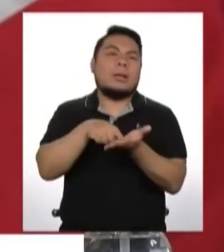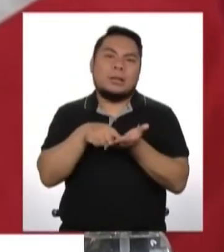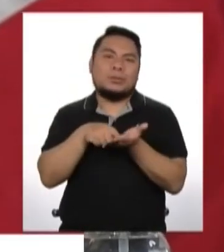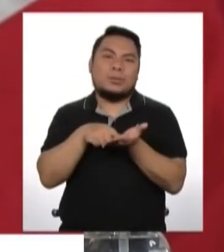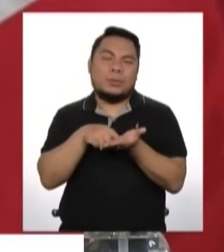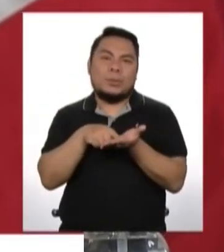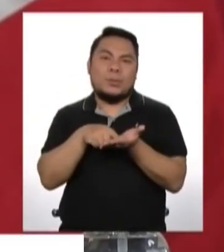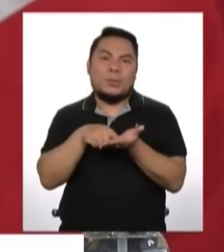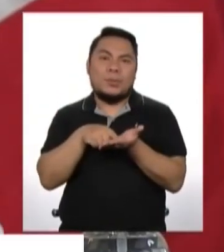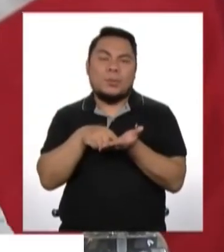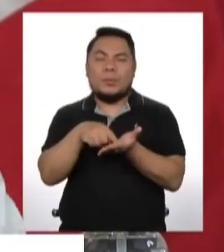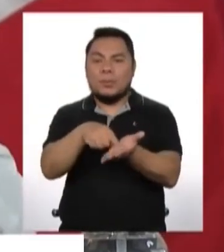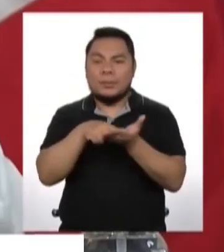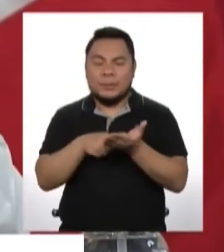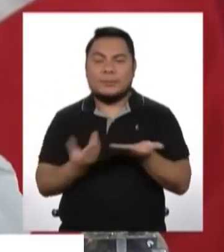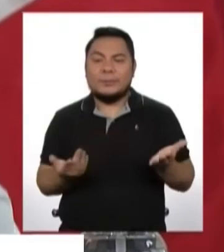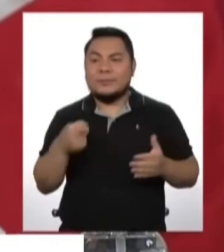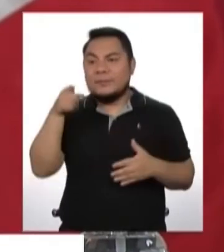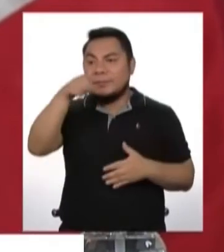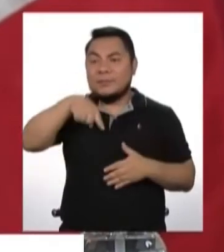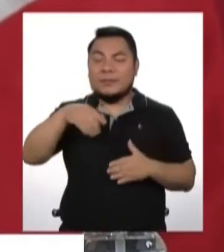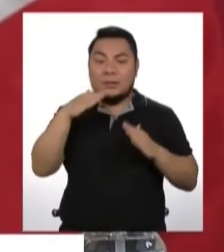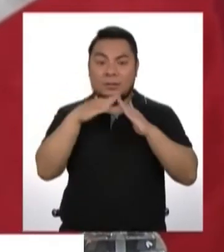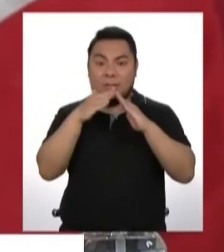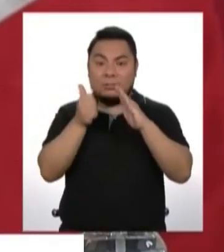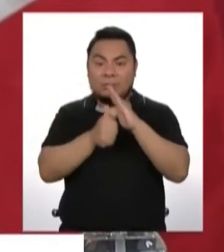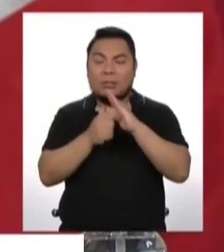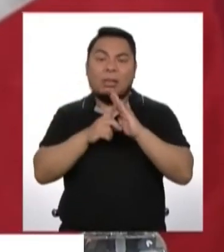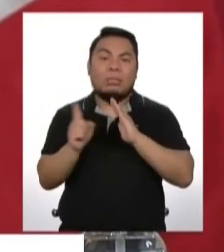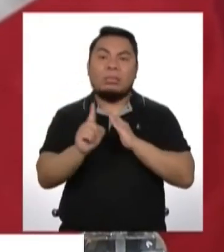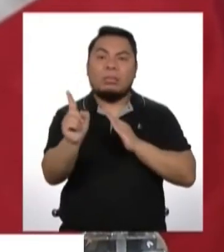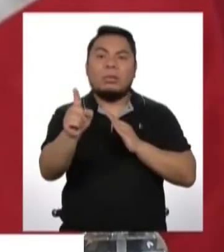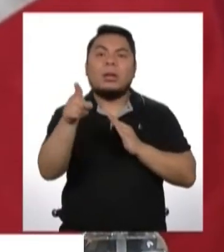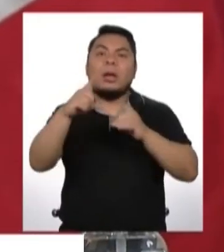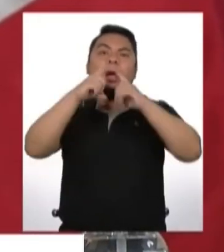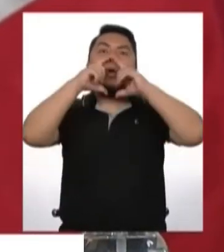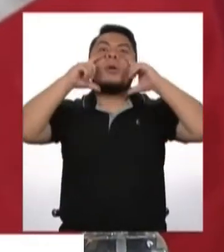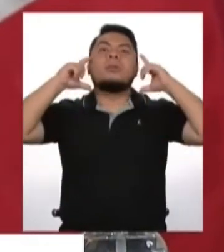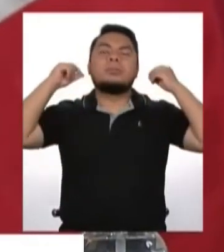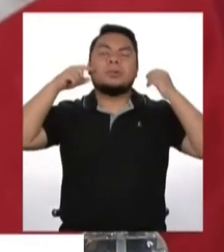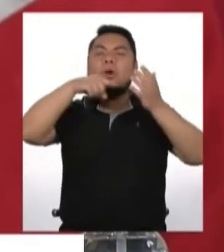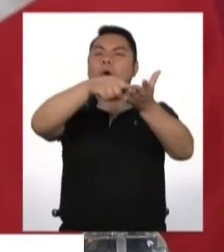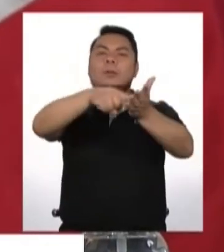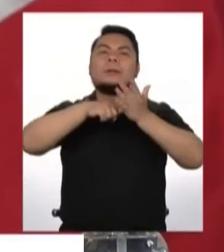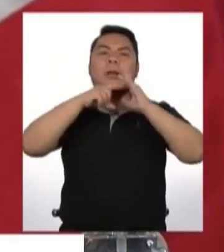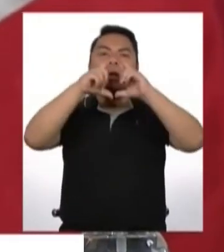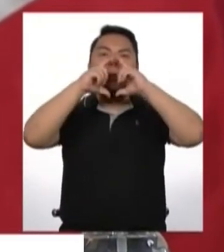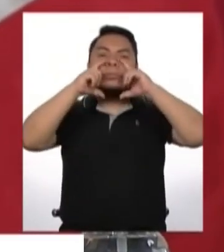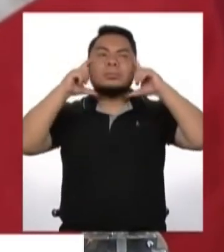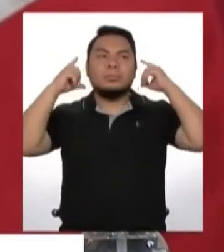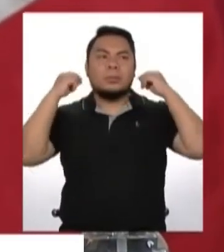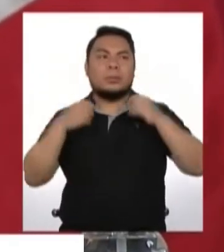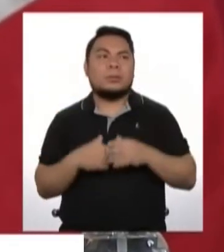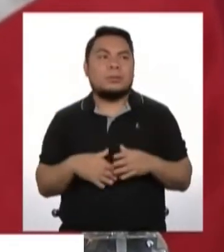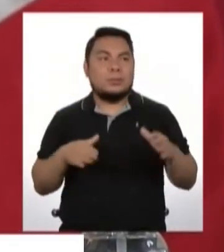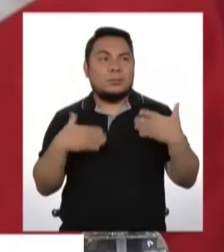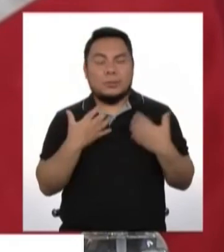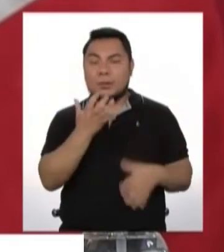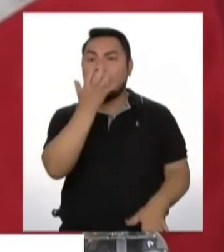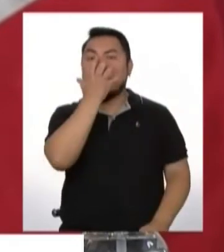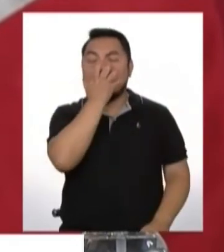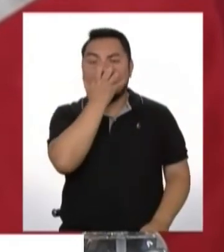obligatorio, si salen de sus viviendas, usar la mascarilla, obligatorio. Pueden usar una